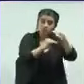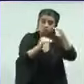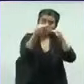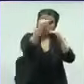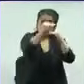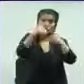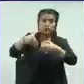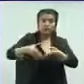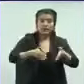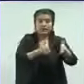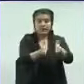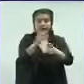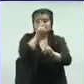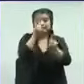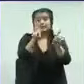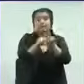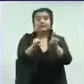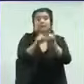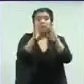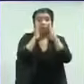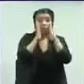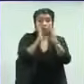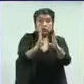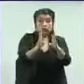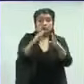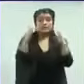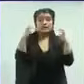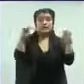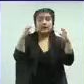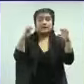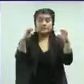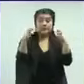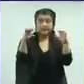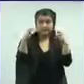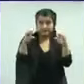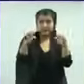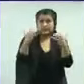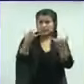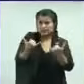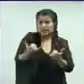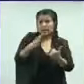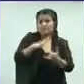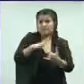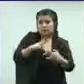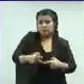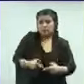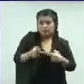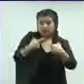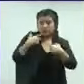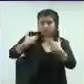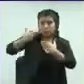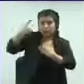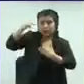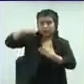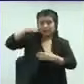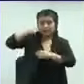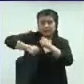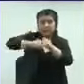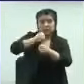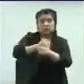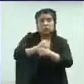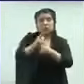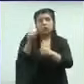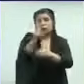muy particularmente a la atención de las emergencias que hemos vivido, como las que hemos vivido este año y que no ha